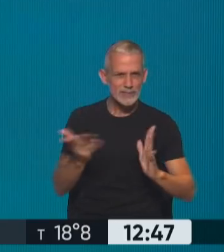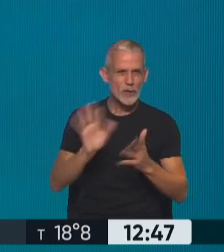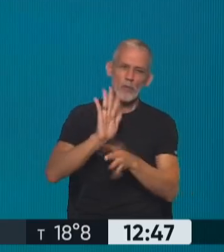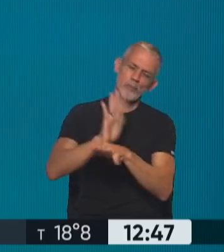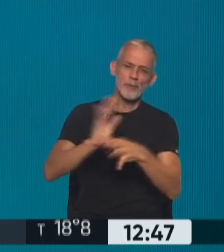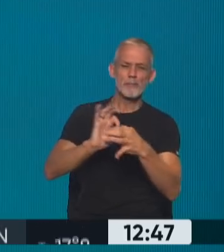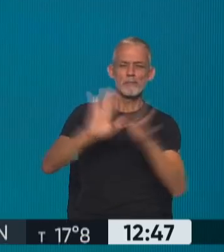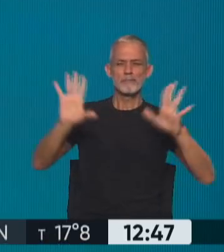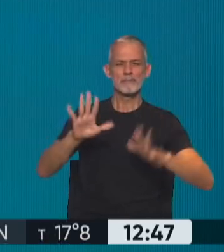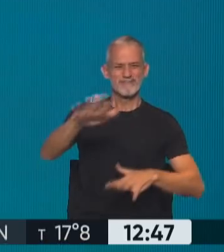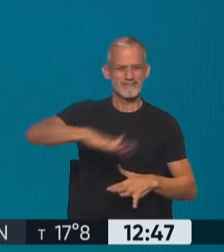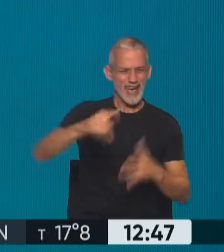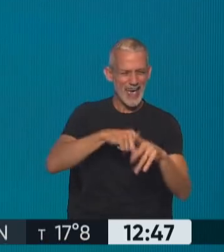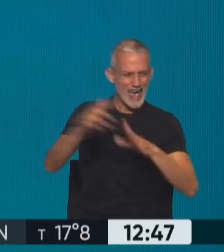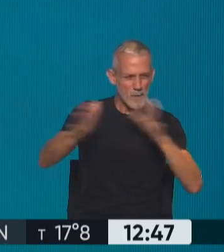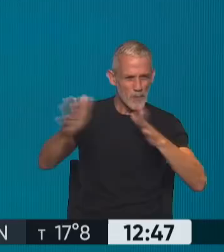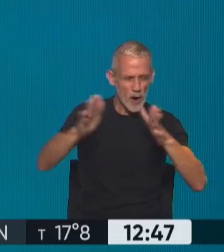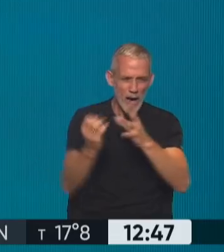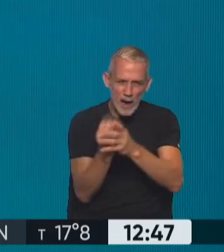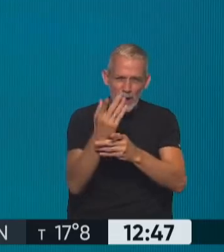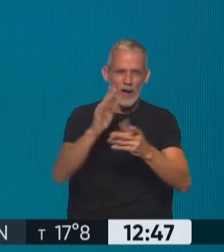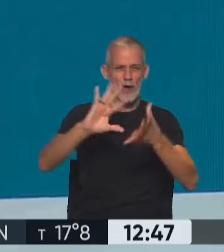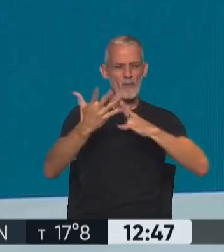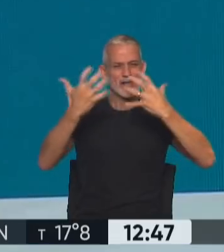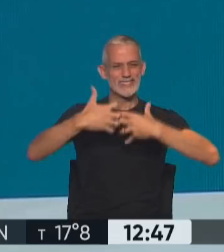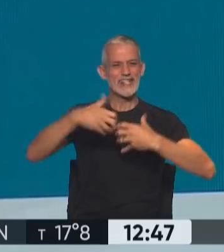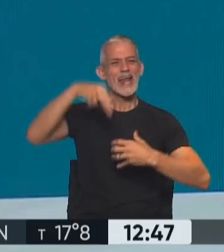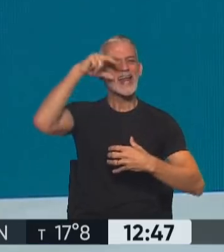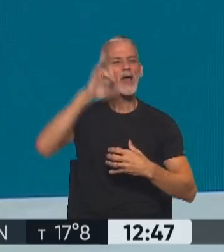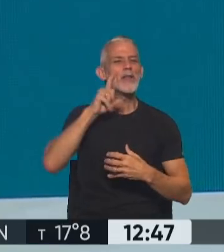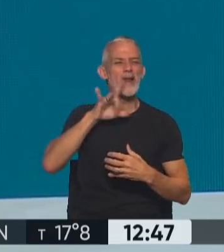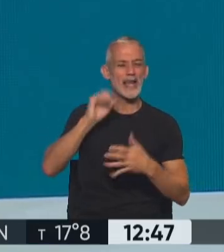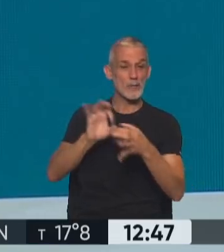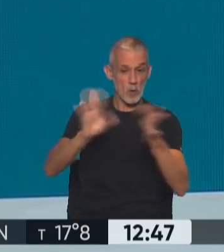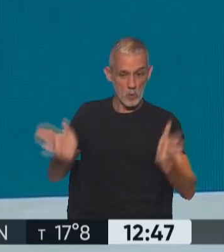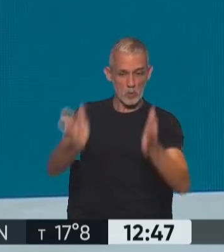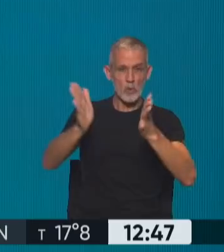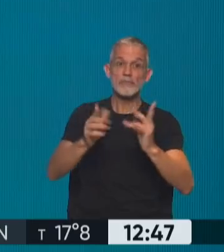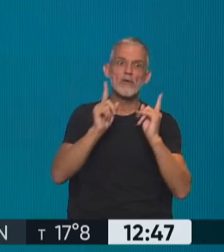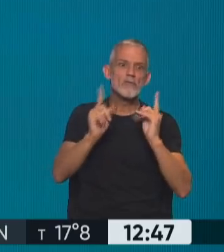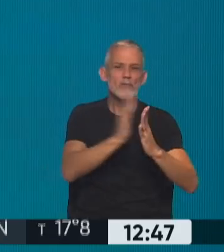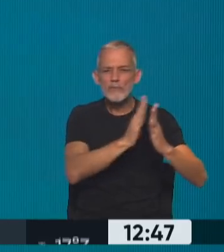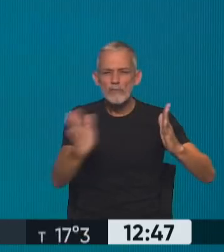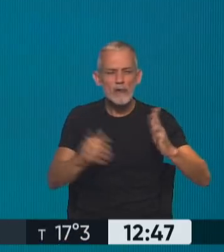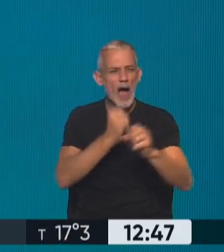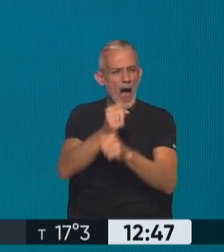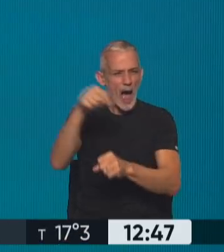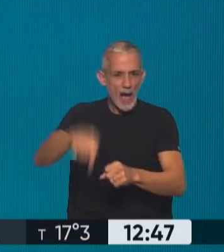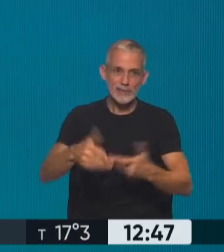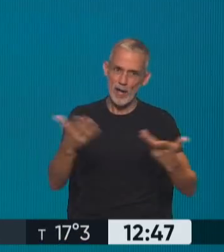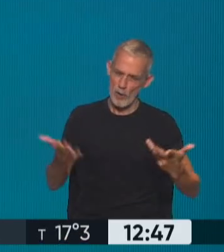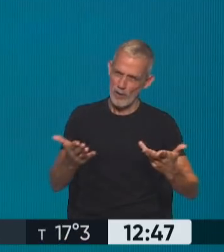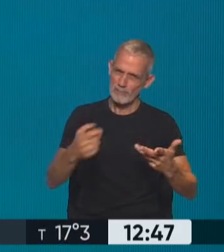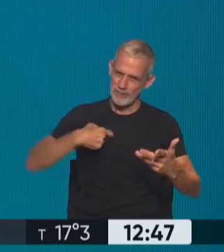común que creó el neoliberalismo y que aún campea en